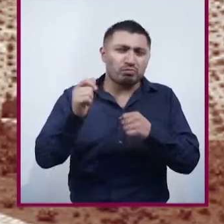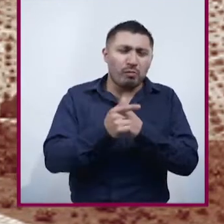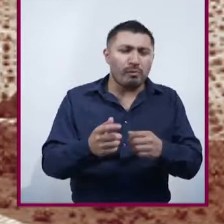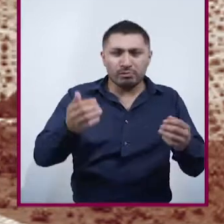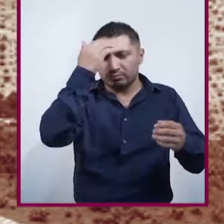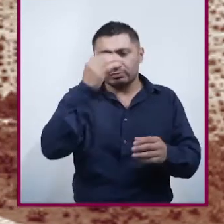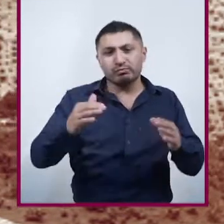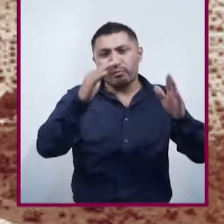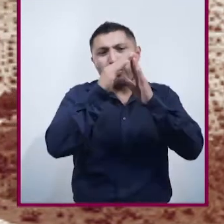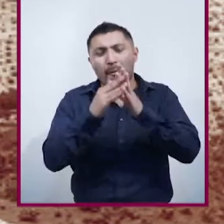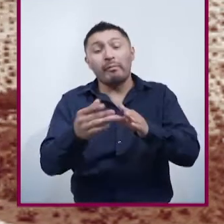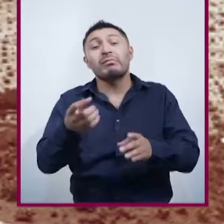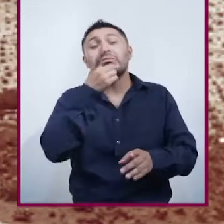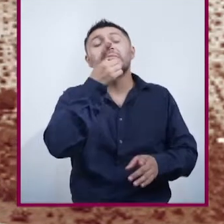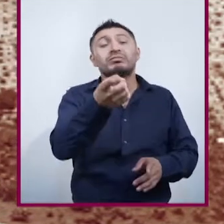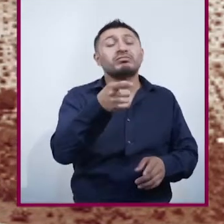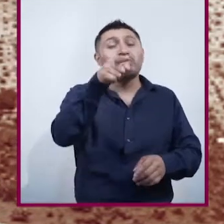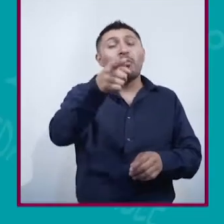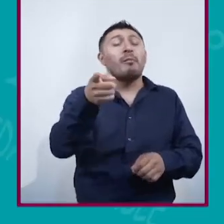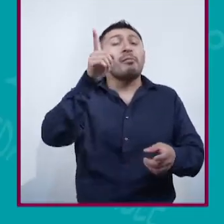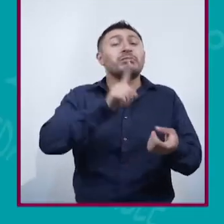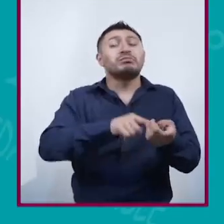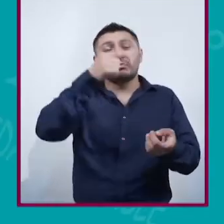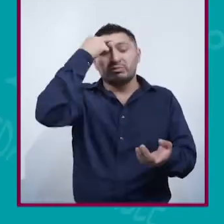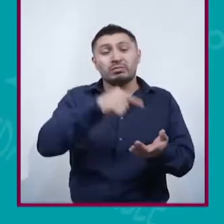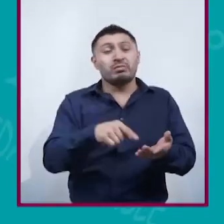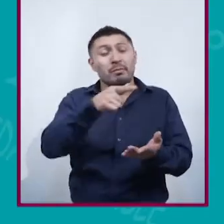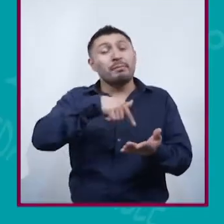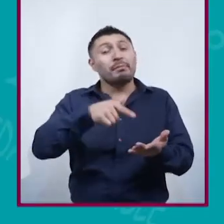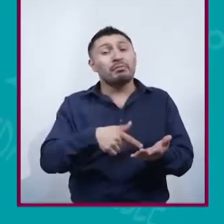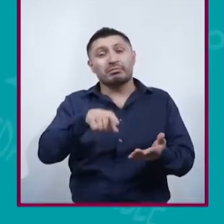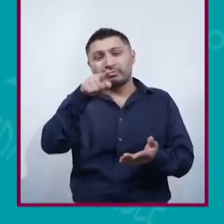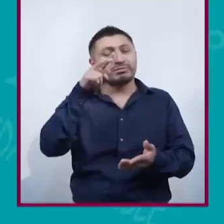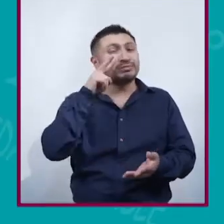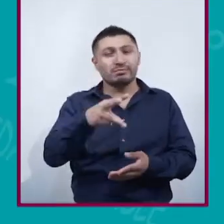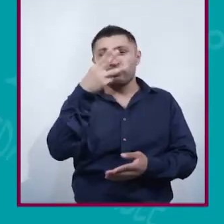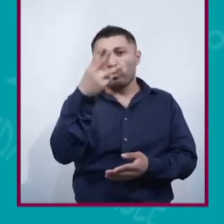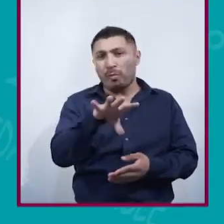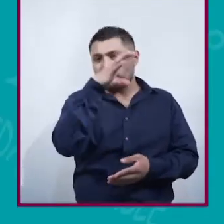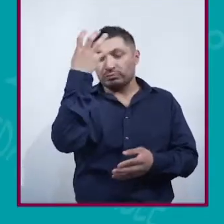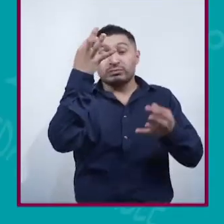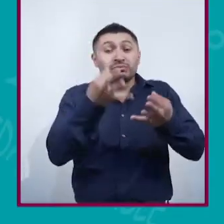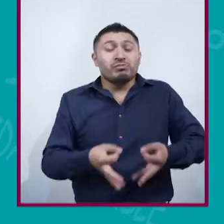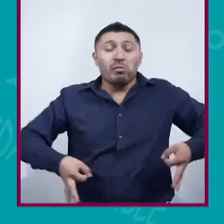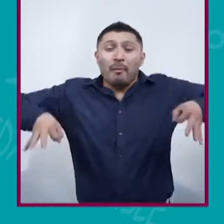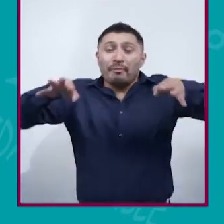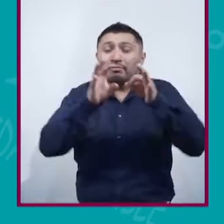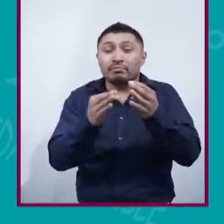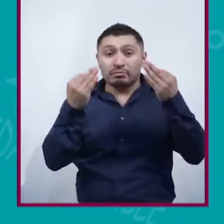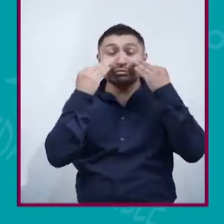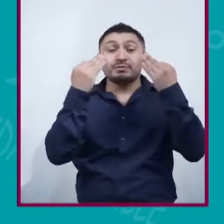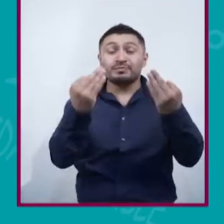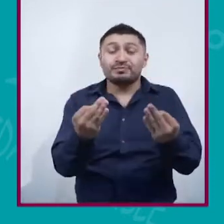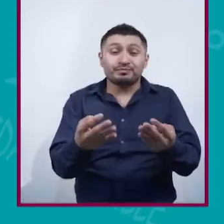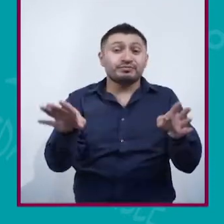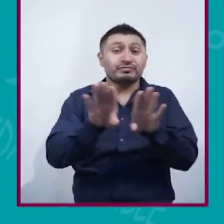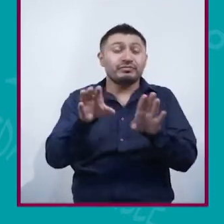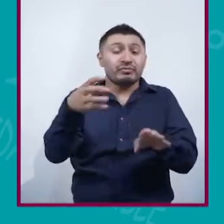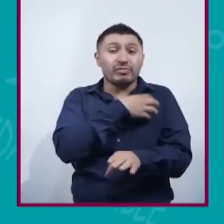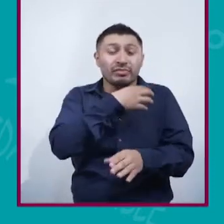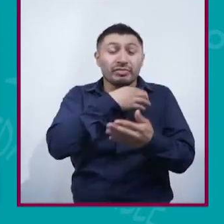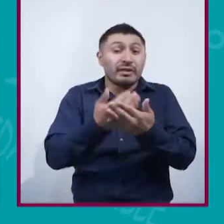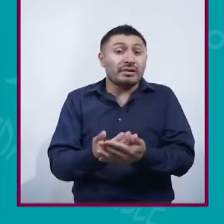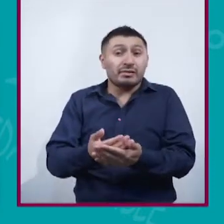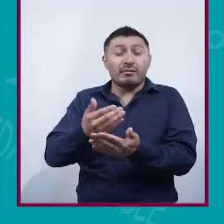redes sociales dónde creen que es. Como puedes ver, estas tres fotografías son un importante testimonio de cómo era